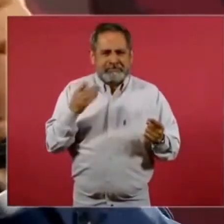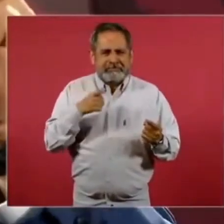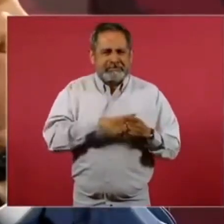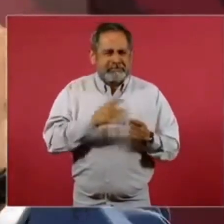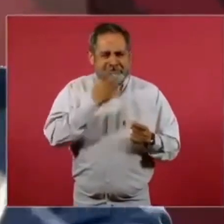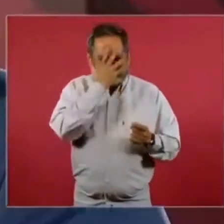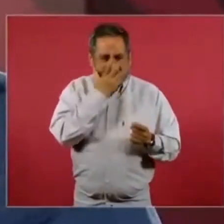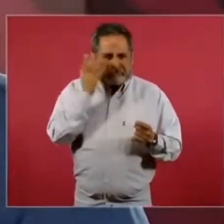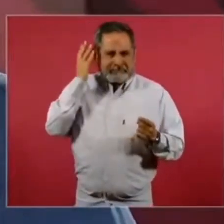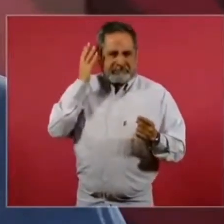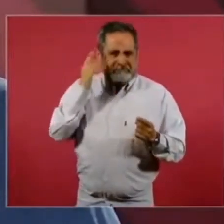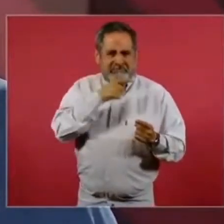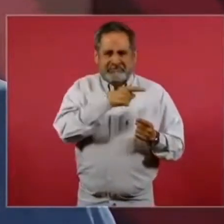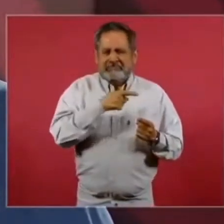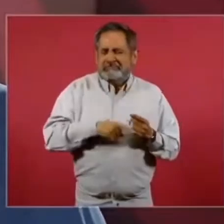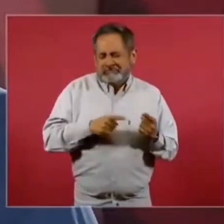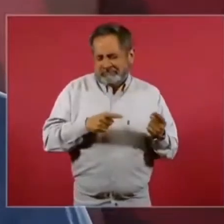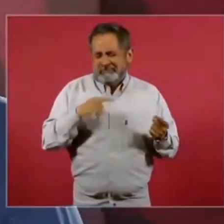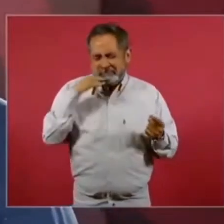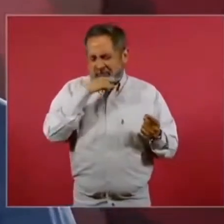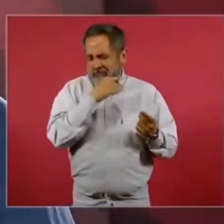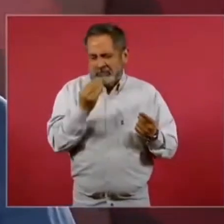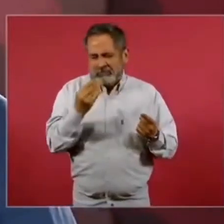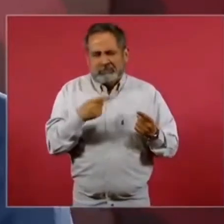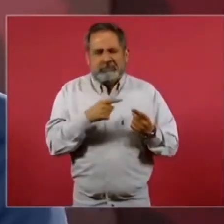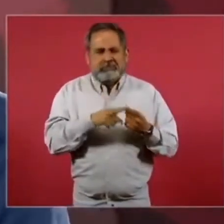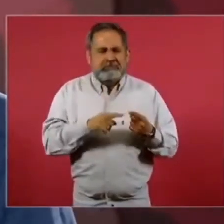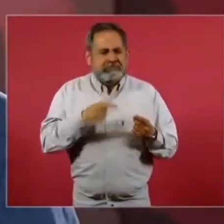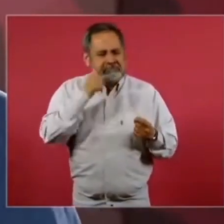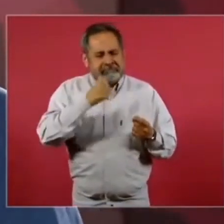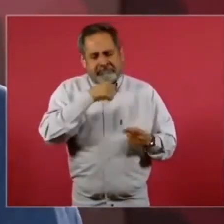doble moral